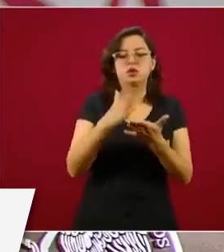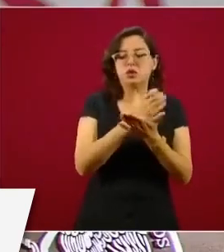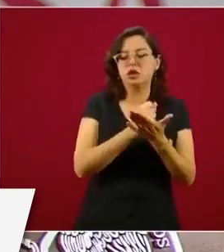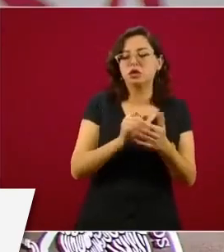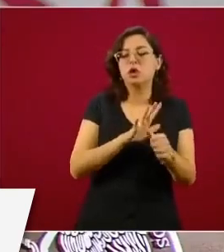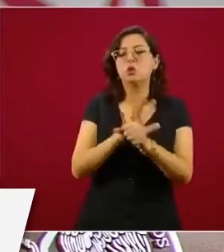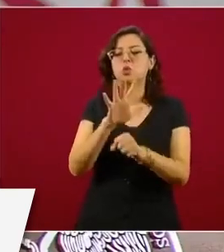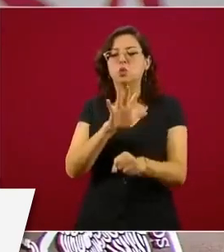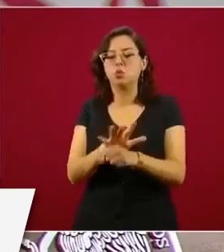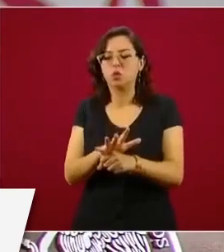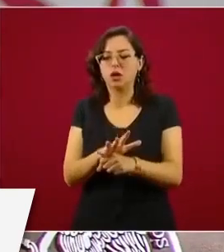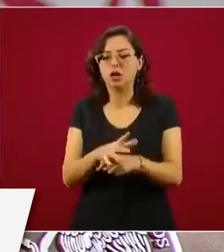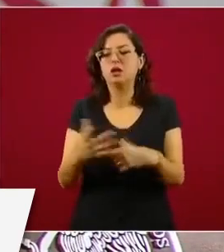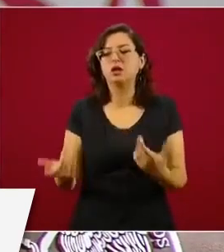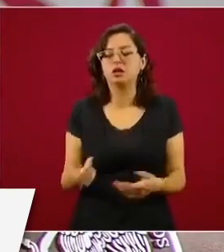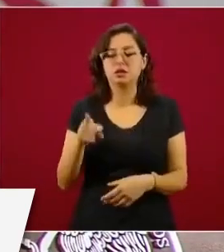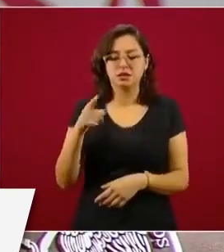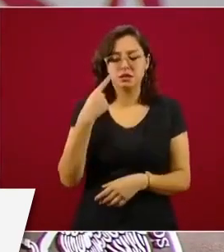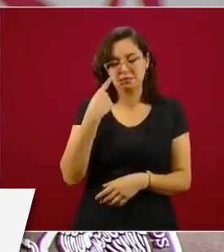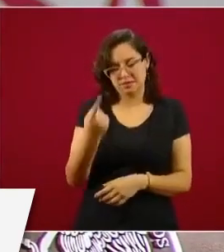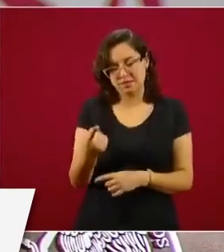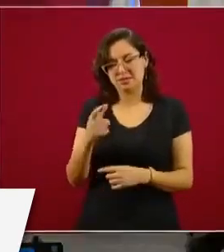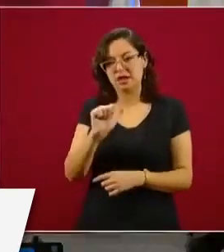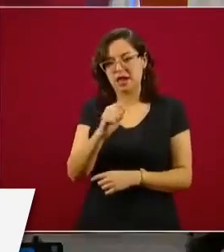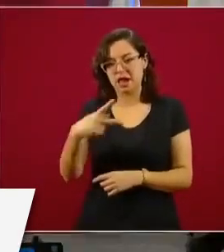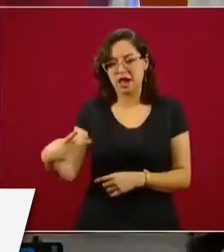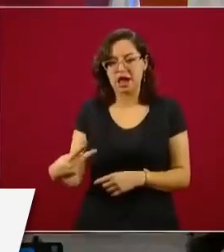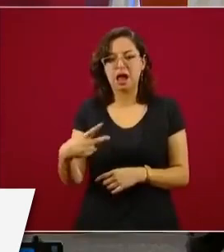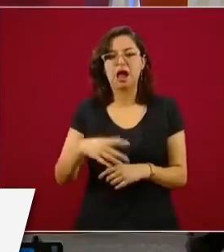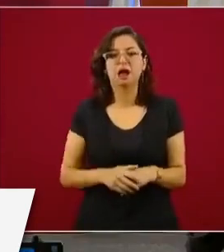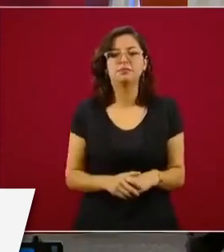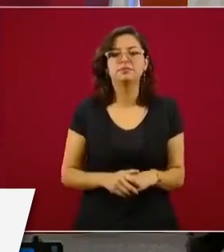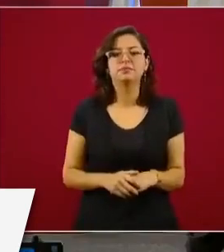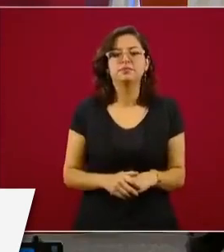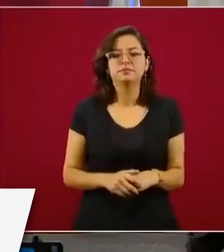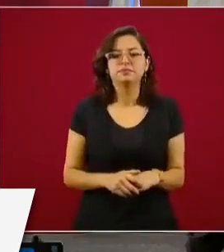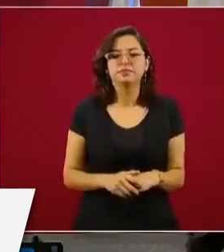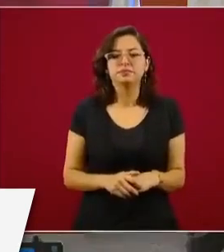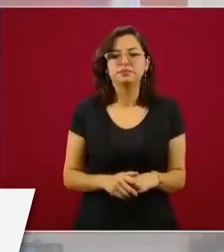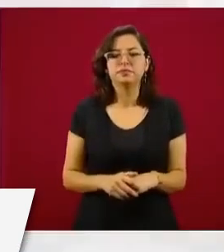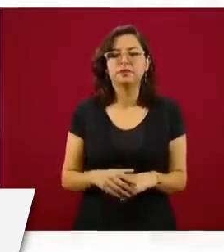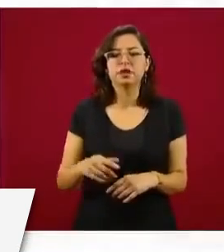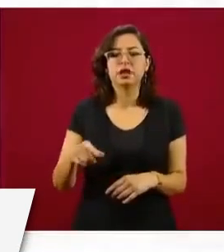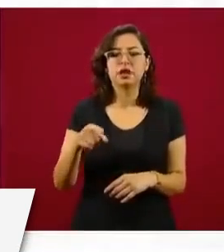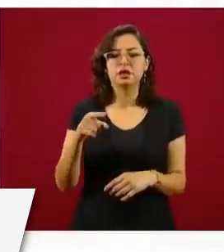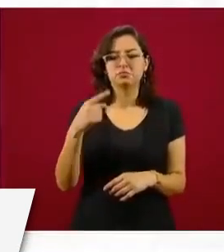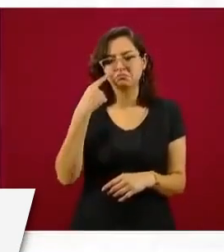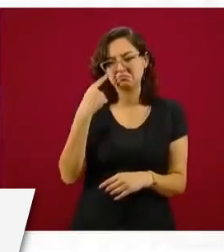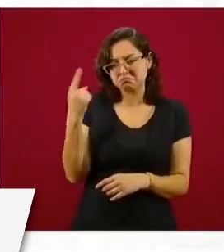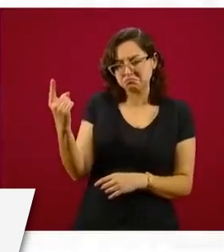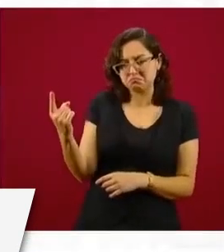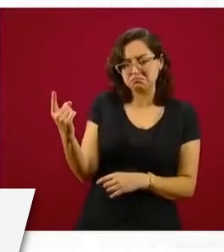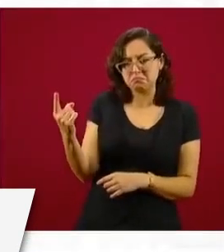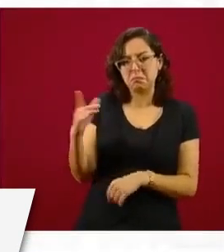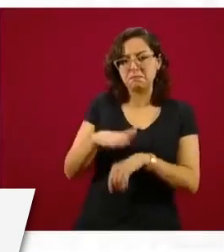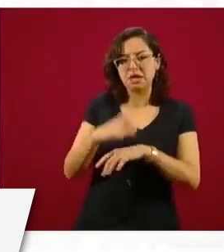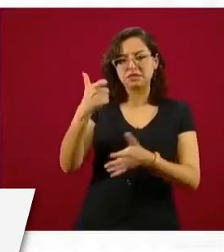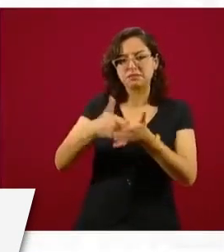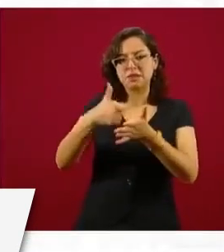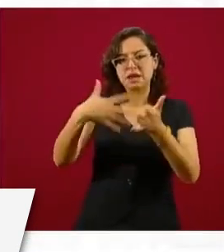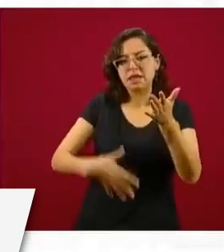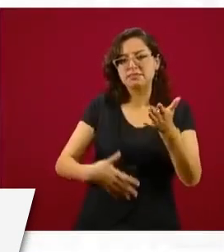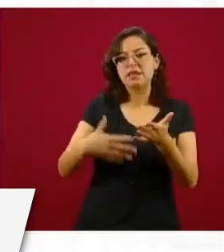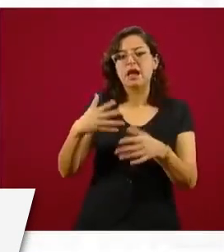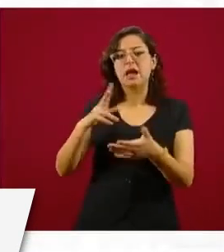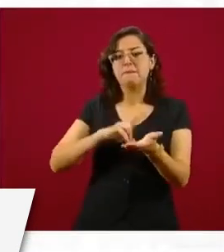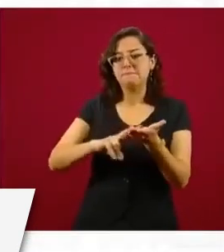13.99, franquicia Pemex en Guadalupe, Nuevo León, 14.20 por litro, franquicia Pemex en Veracruz, mientras que la más cara,